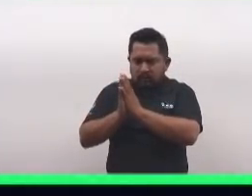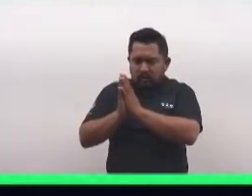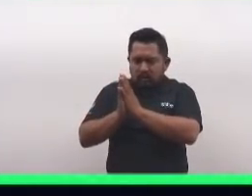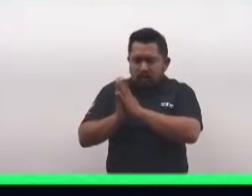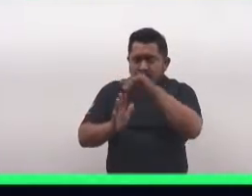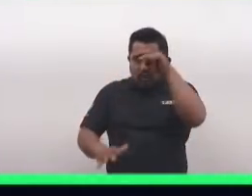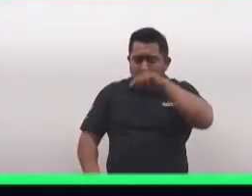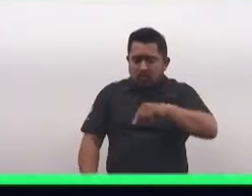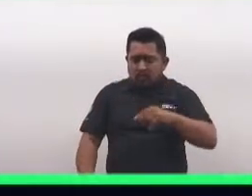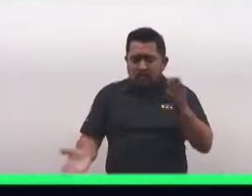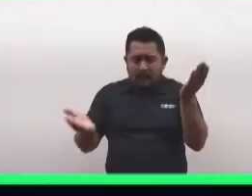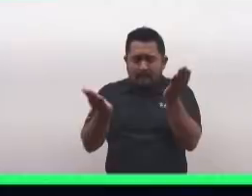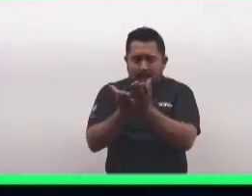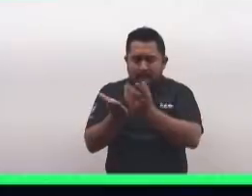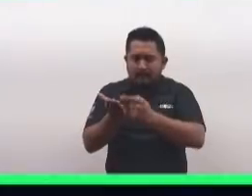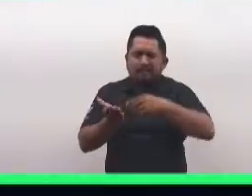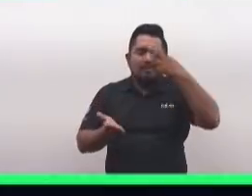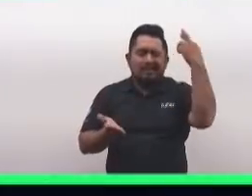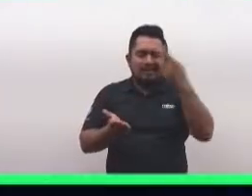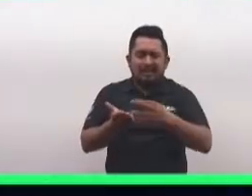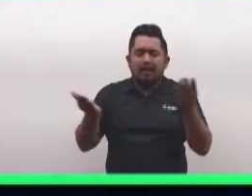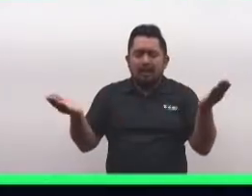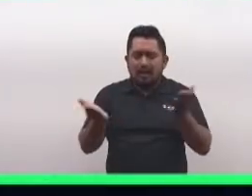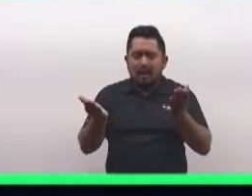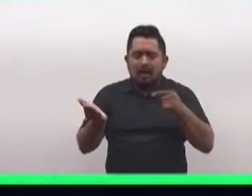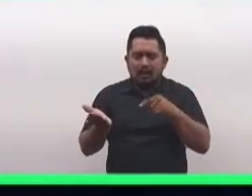para que esta palabra tuya se cumpla